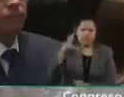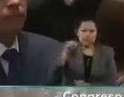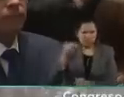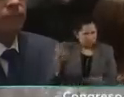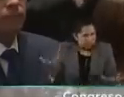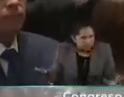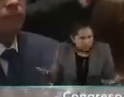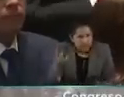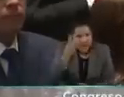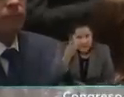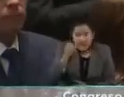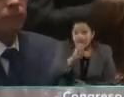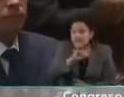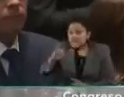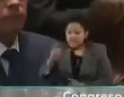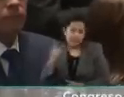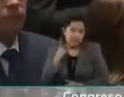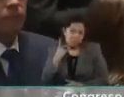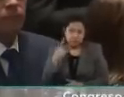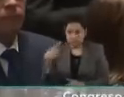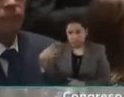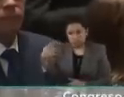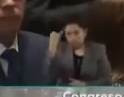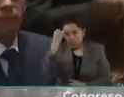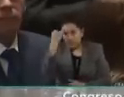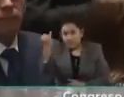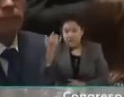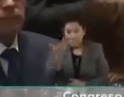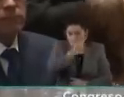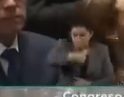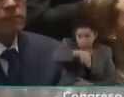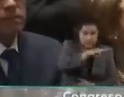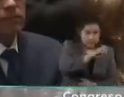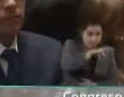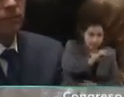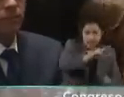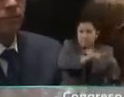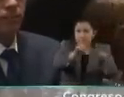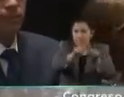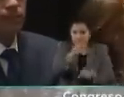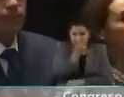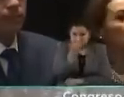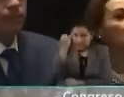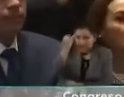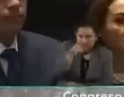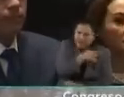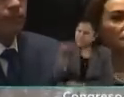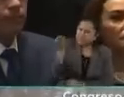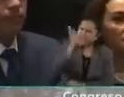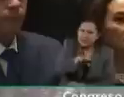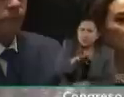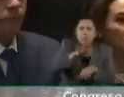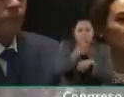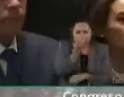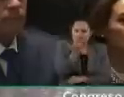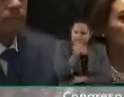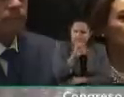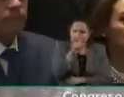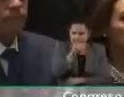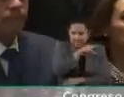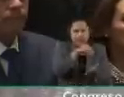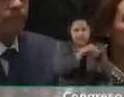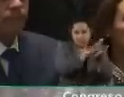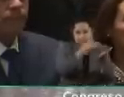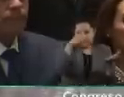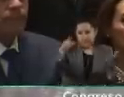histórico de la izquierda que varios han traicionado el día de hoy desde Morena y sus aliados. Por eso exigimos que en el acta se establezca el extrañamiento de la Secretaría de